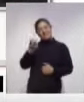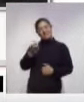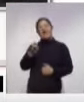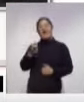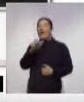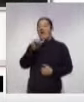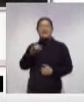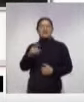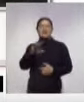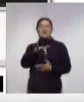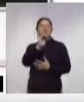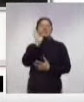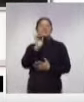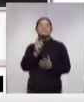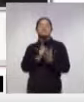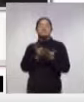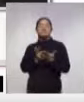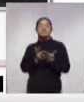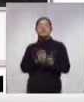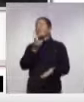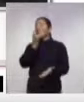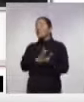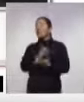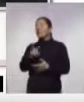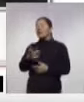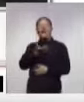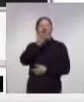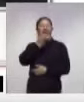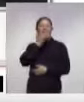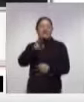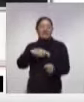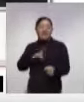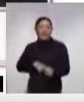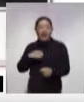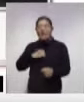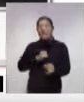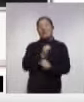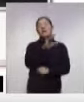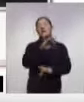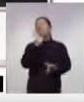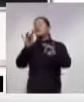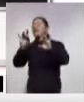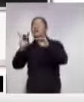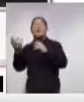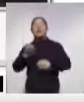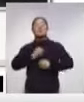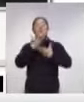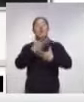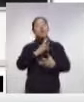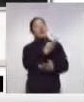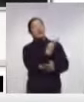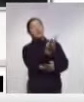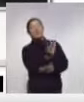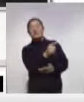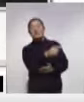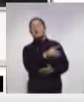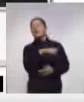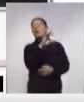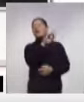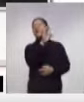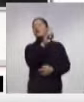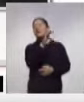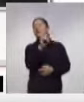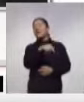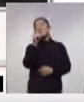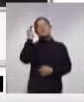de selecciones, no nada más como las habituales, en donde se escoge a una serie de poetas que han tenido al amor como su